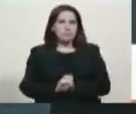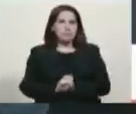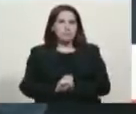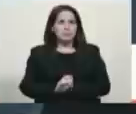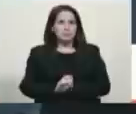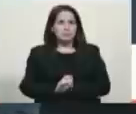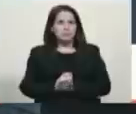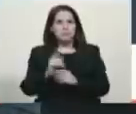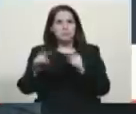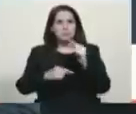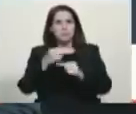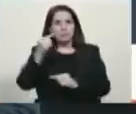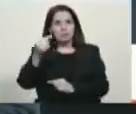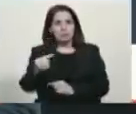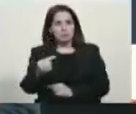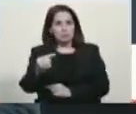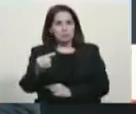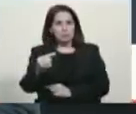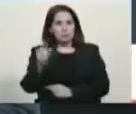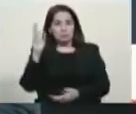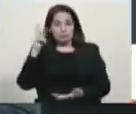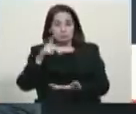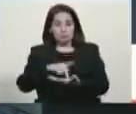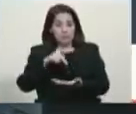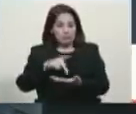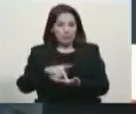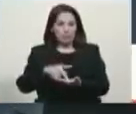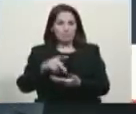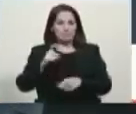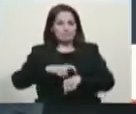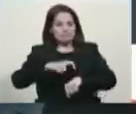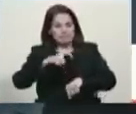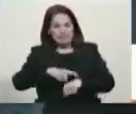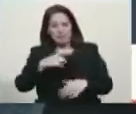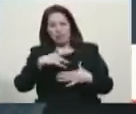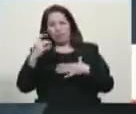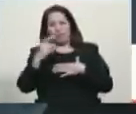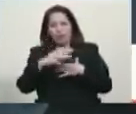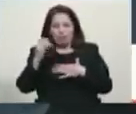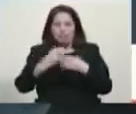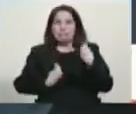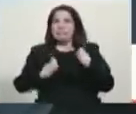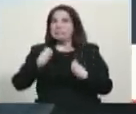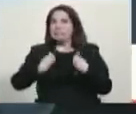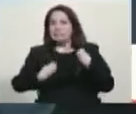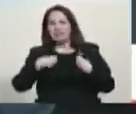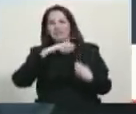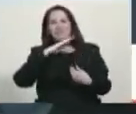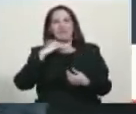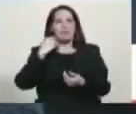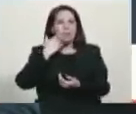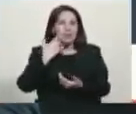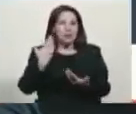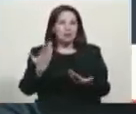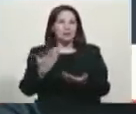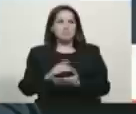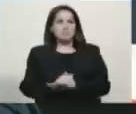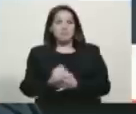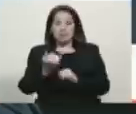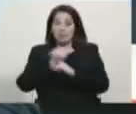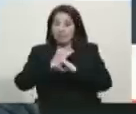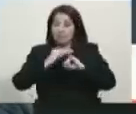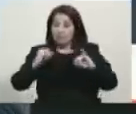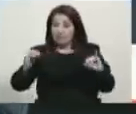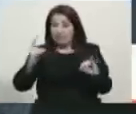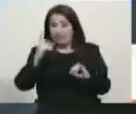Y luego llegó la etapa de su enfermedad, del dolor, de la angustia. Y ya al final de sus